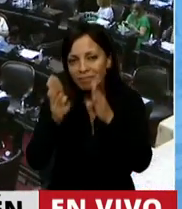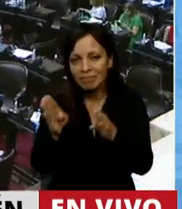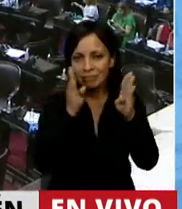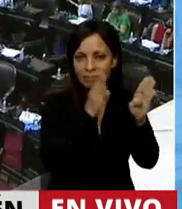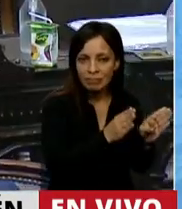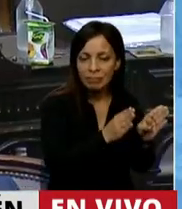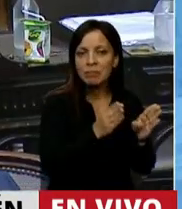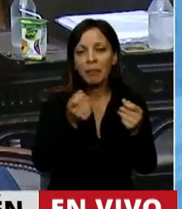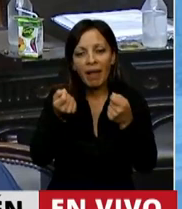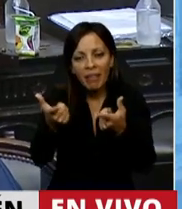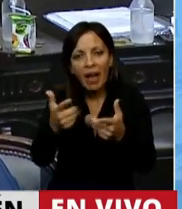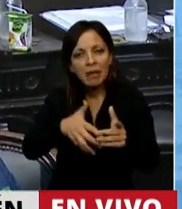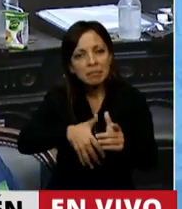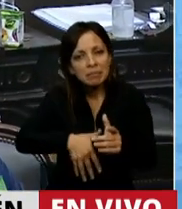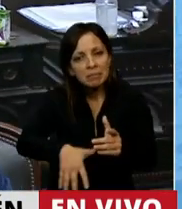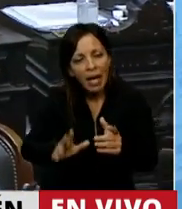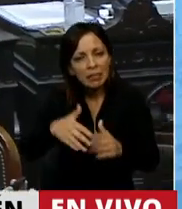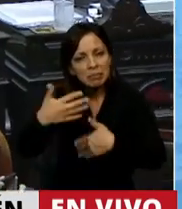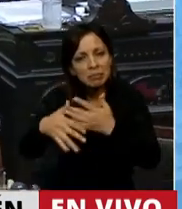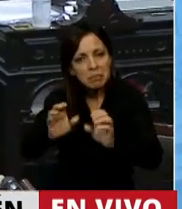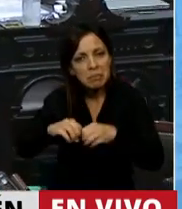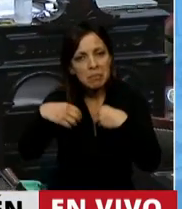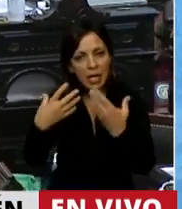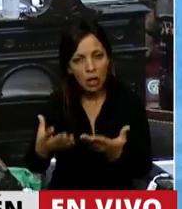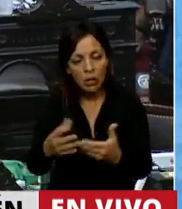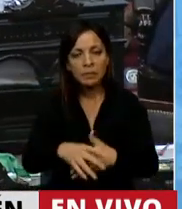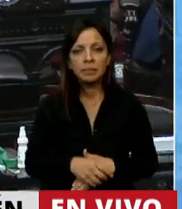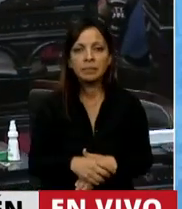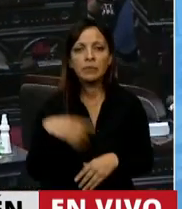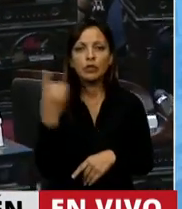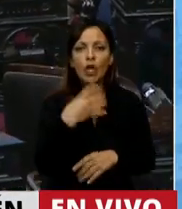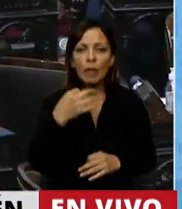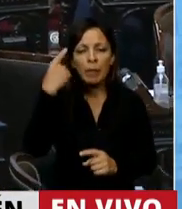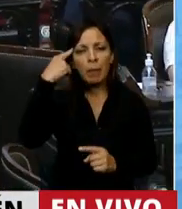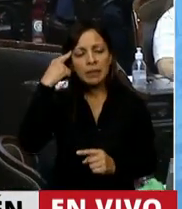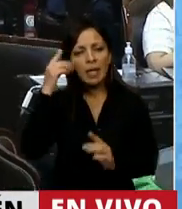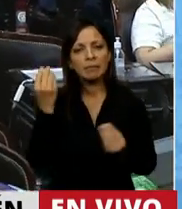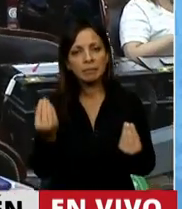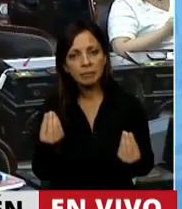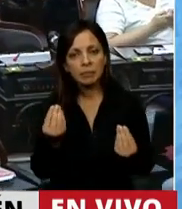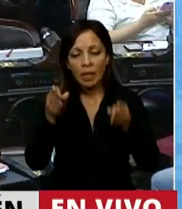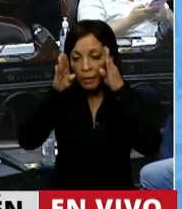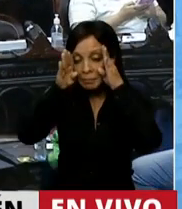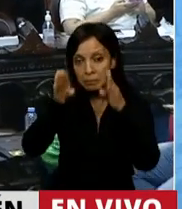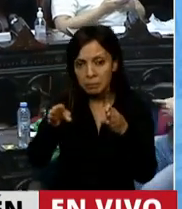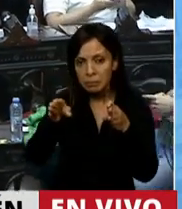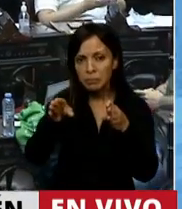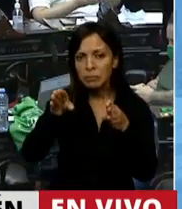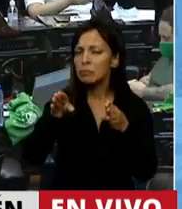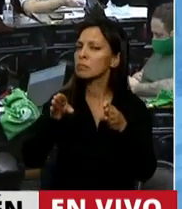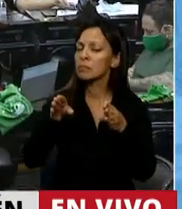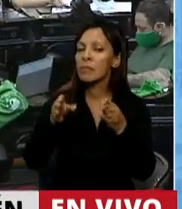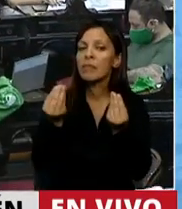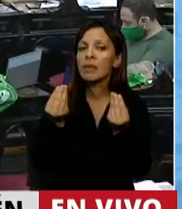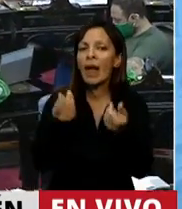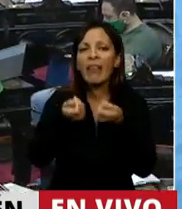permita atravesar su embarazo de la mejor manera posible. Debemos pensar entonces que la contención no consiste solo